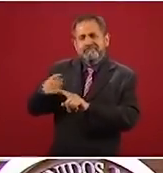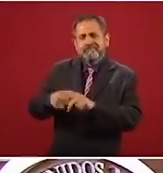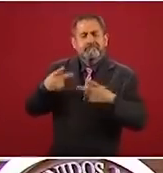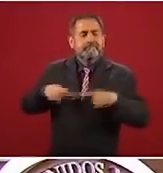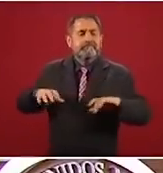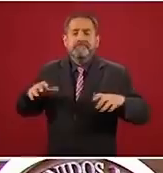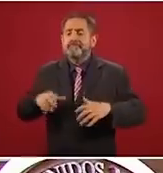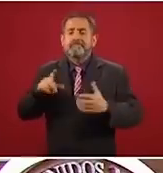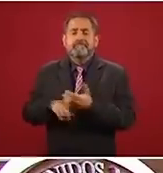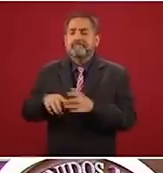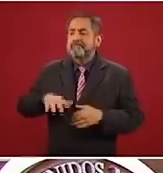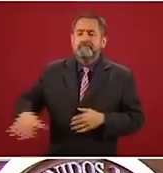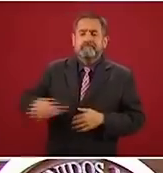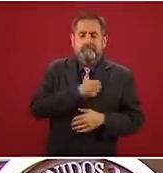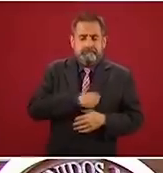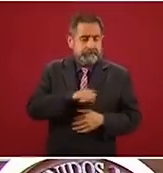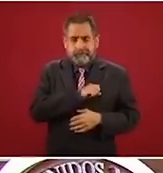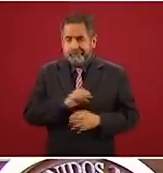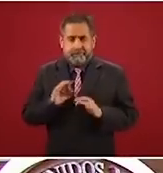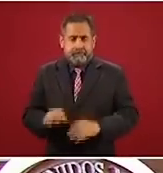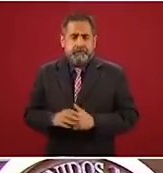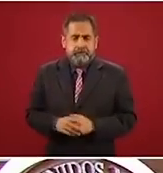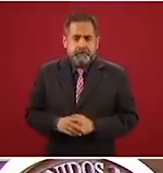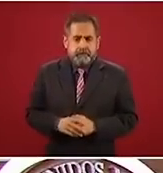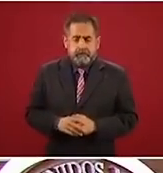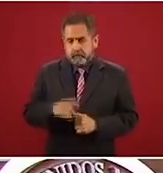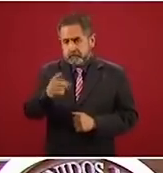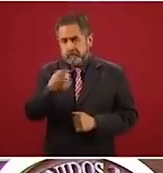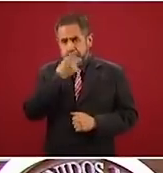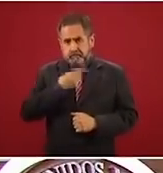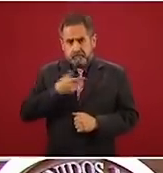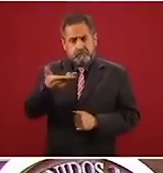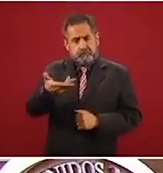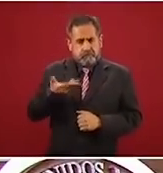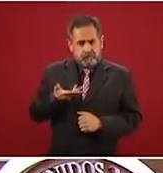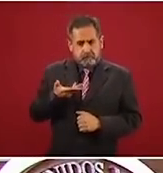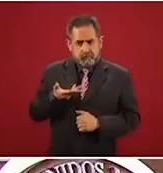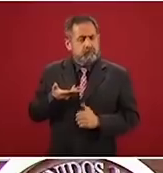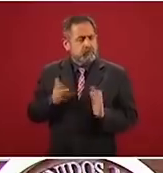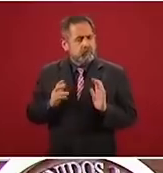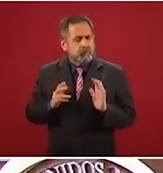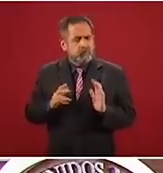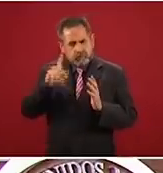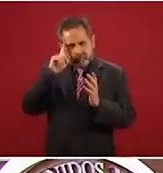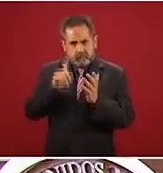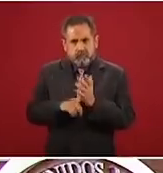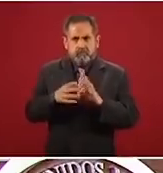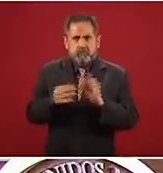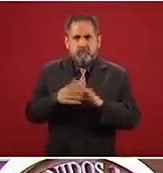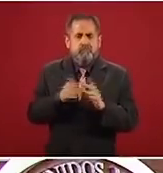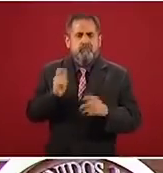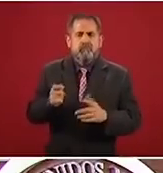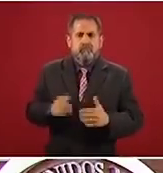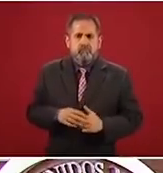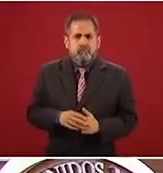del sector salud. Lo que tú planteas, yo creo que es una voluntad